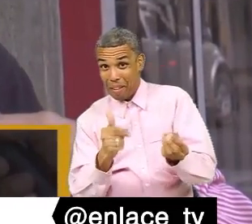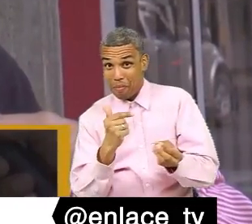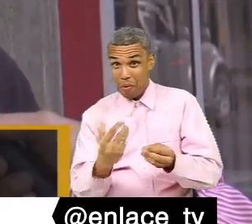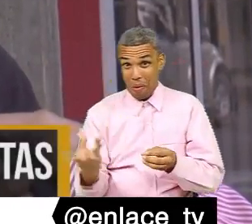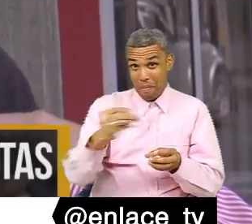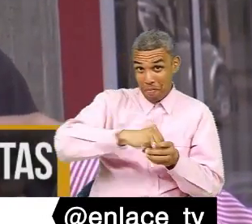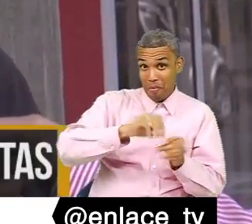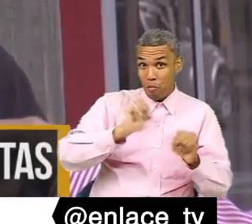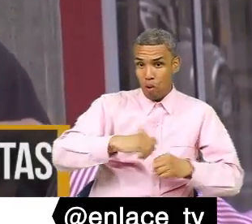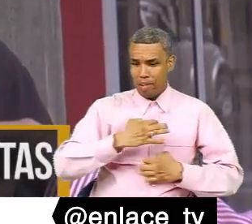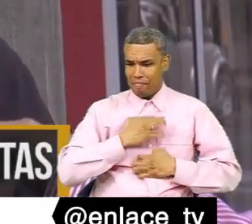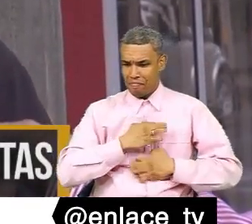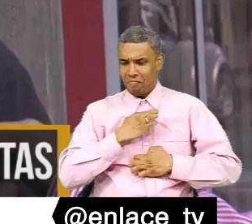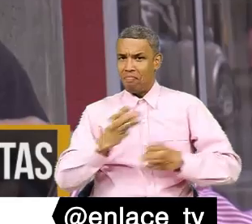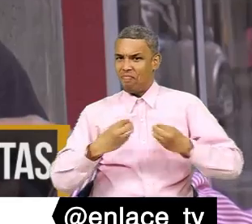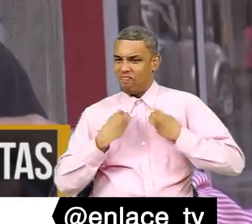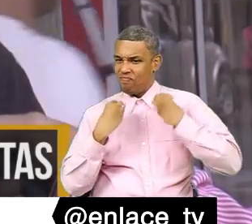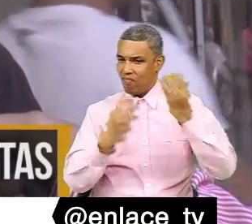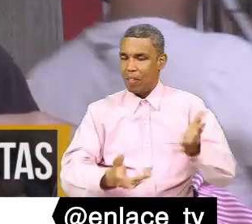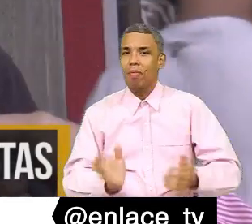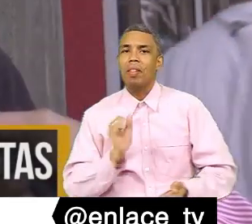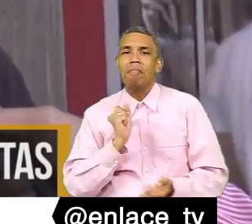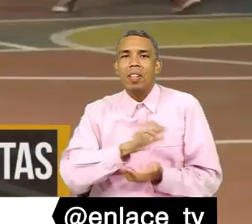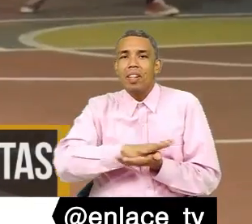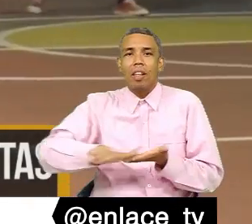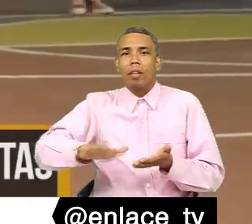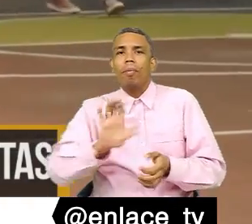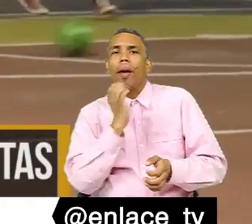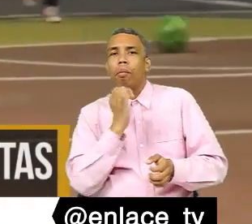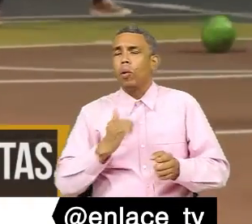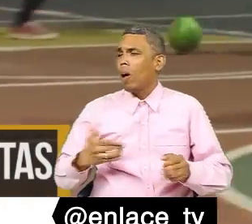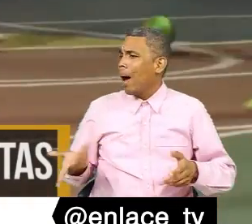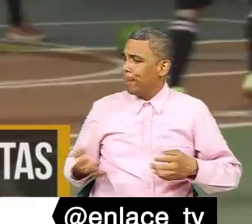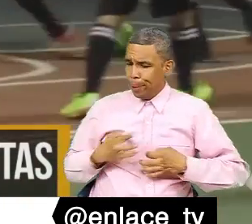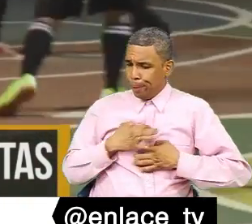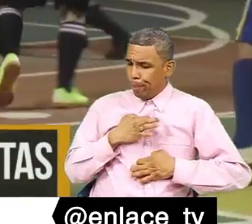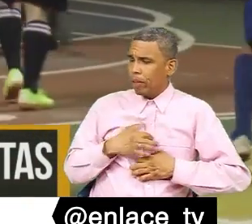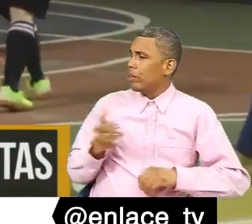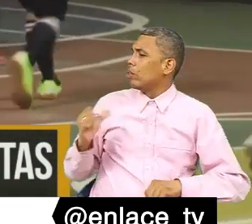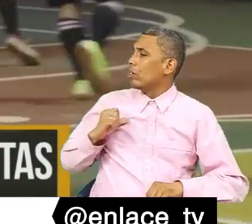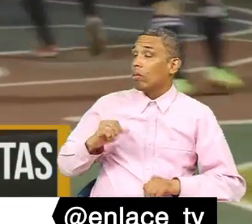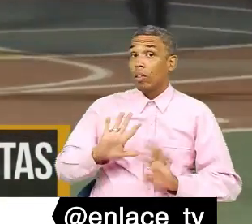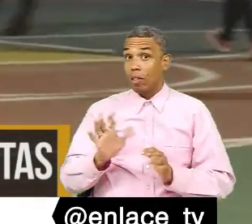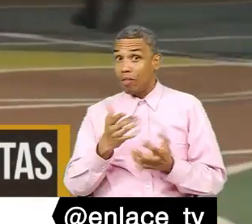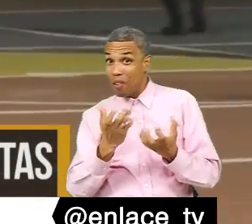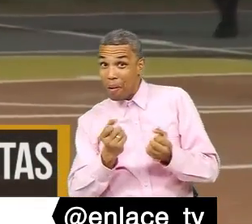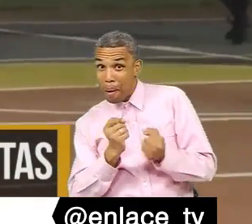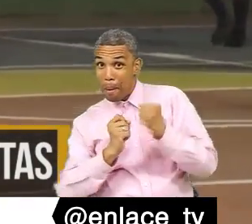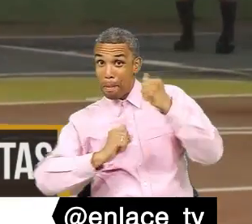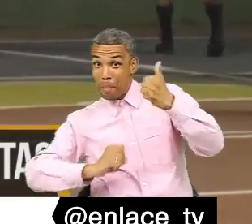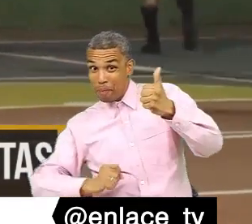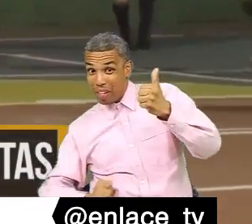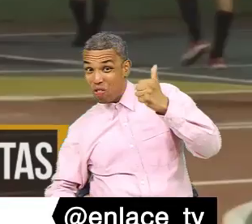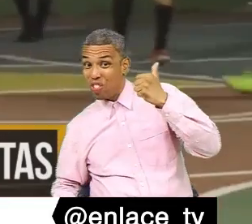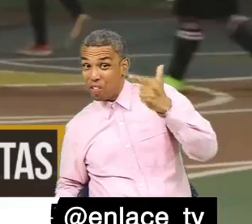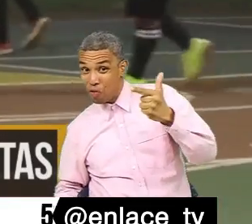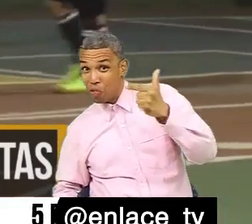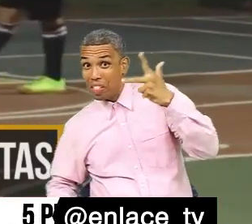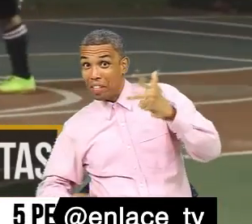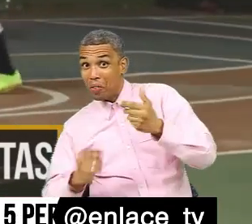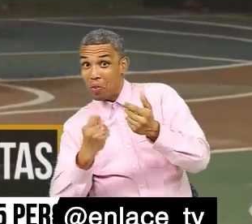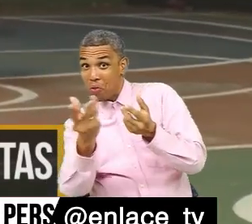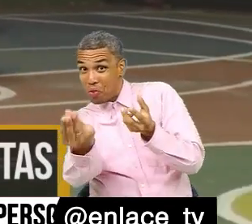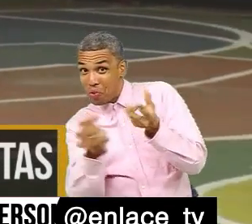camisetas para que participen, ¿sí? No van a tener la excusa que no tienen la uniformidad. Entonces vamos a regalar a los primeros 5 equipos las camisetas